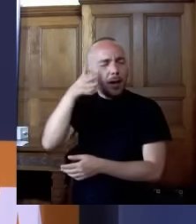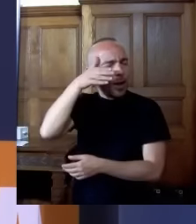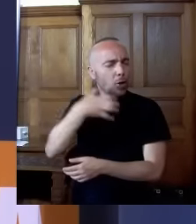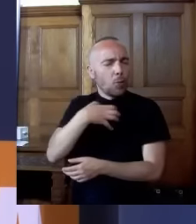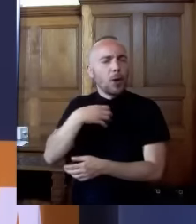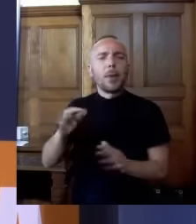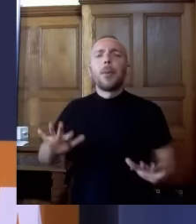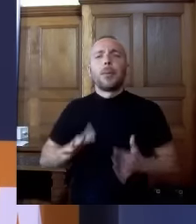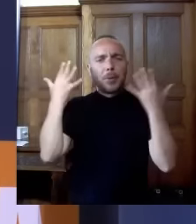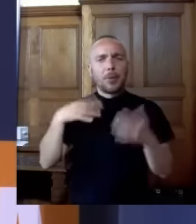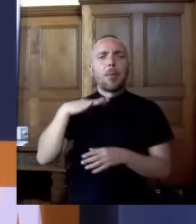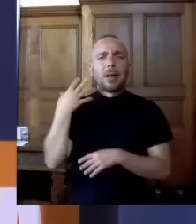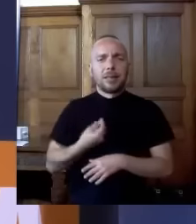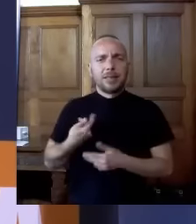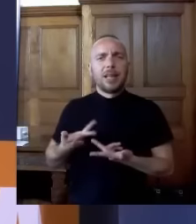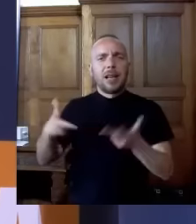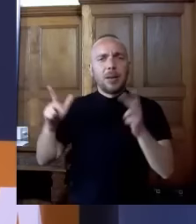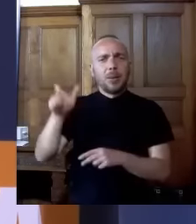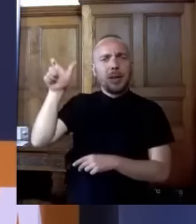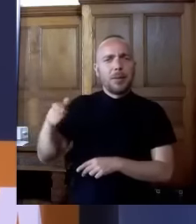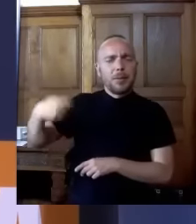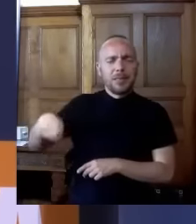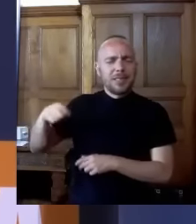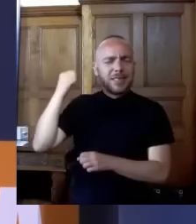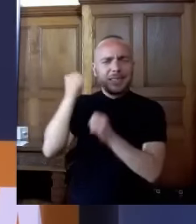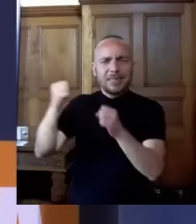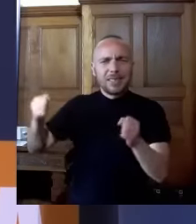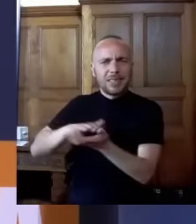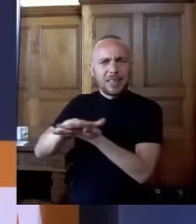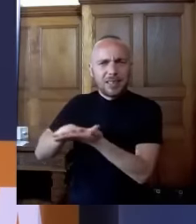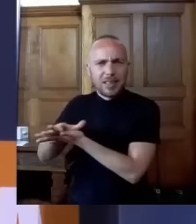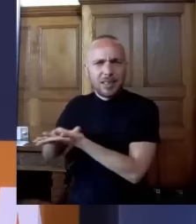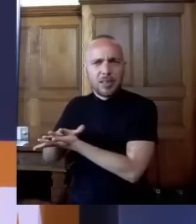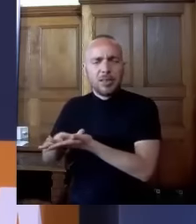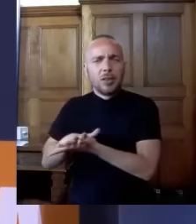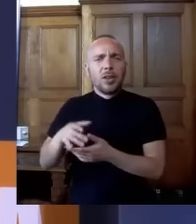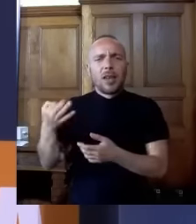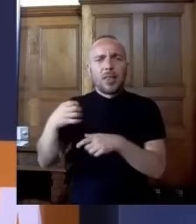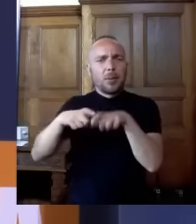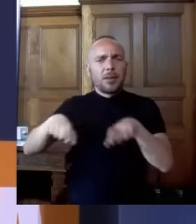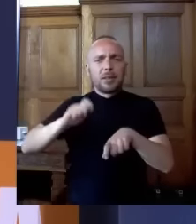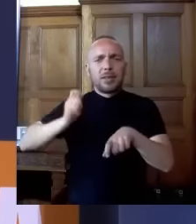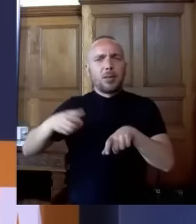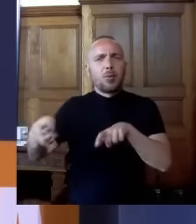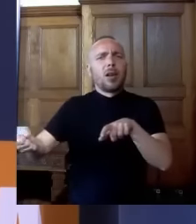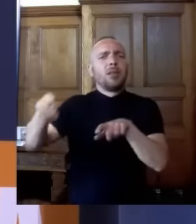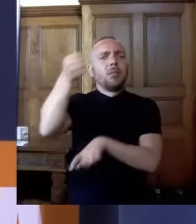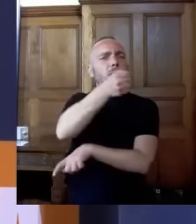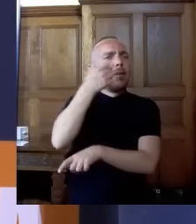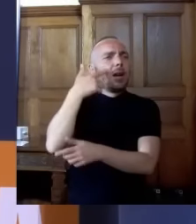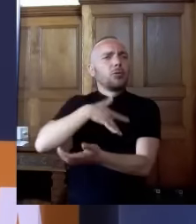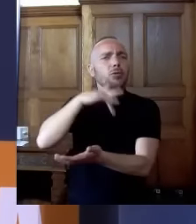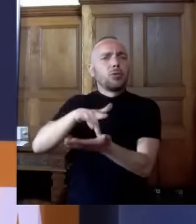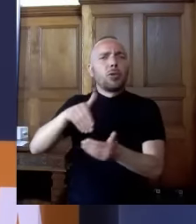libre y hay que decir que netanyahu es un genocida y que no puede quedar en la impunidad para asegurar que esto no vuelve a pasar en